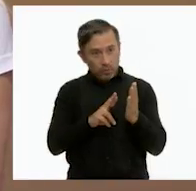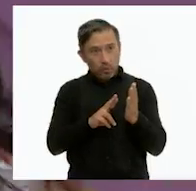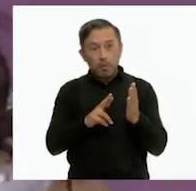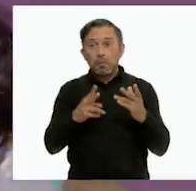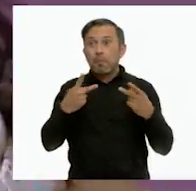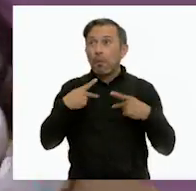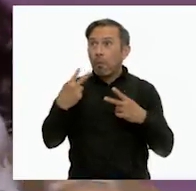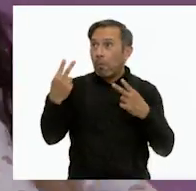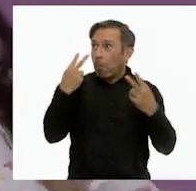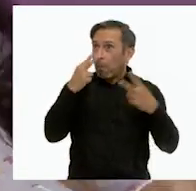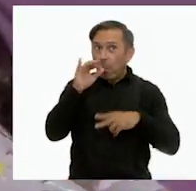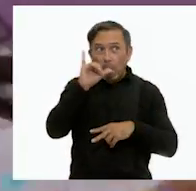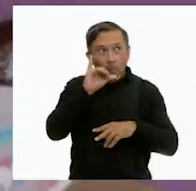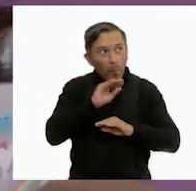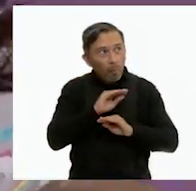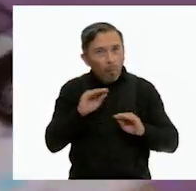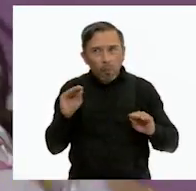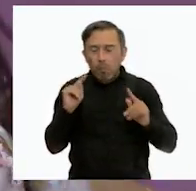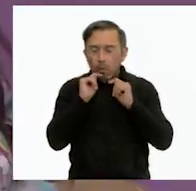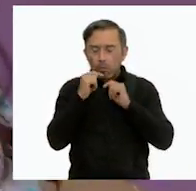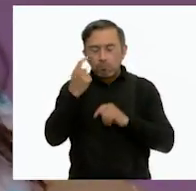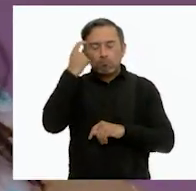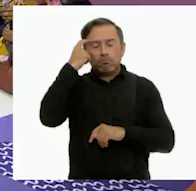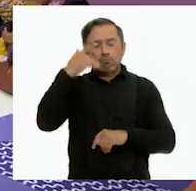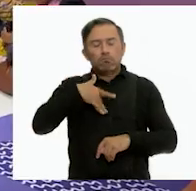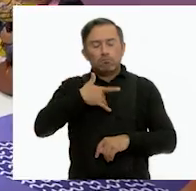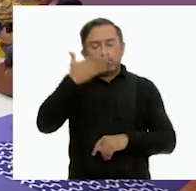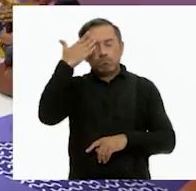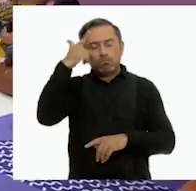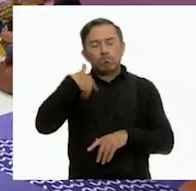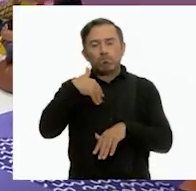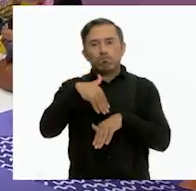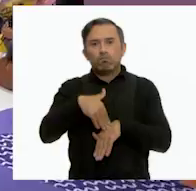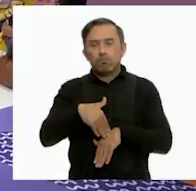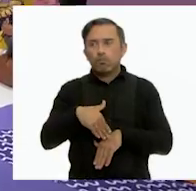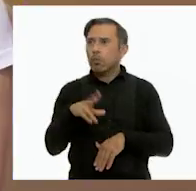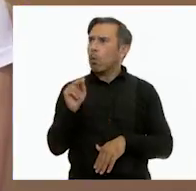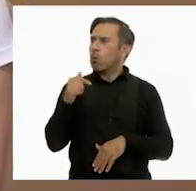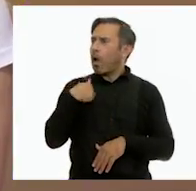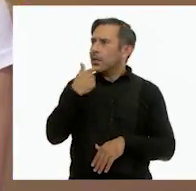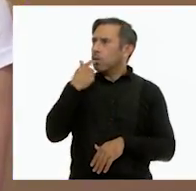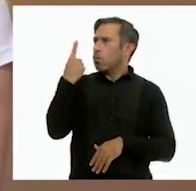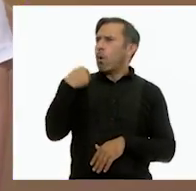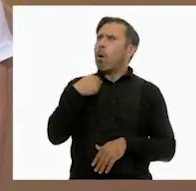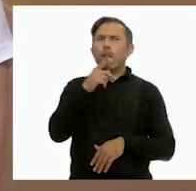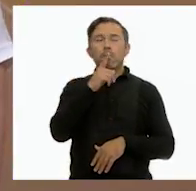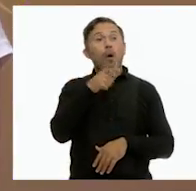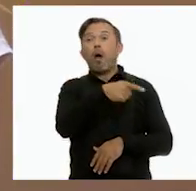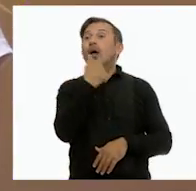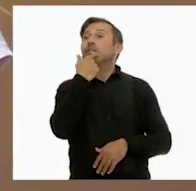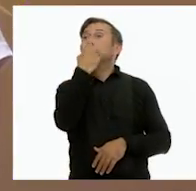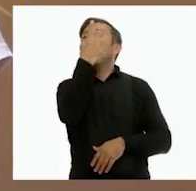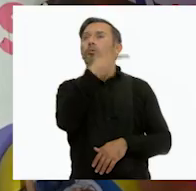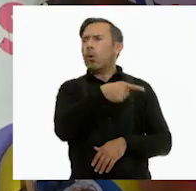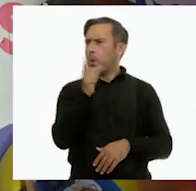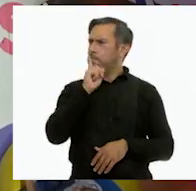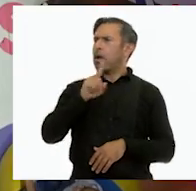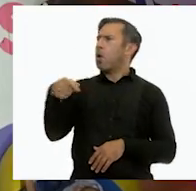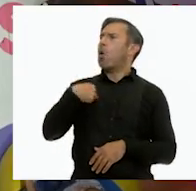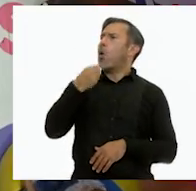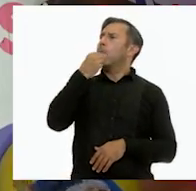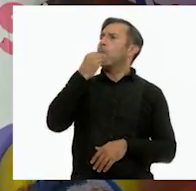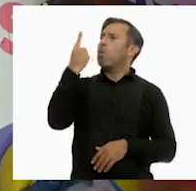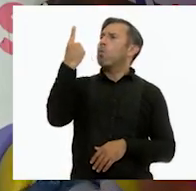vea. ¿Qué? Ya vimos la regla. No es cierto, no te comiste dos. No es cierto, me comí una. Okay. ¿Se acuerdan que estábamos hablando en el